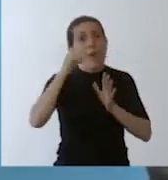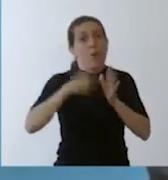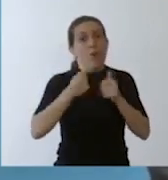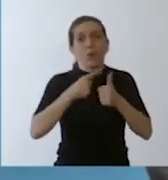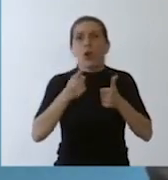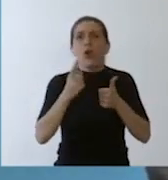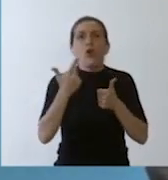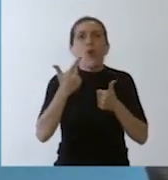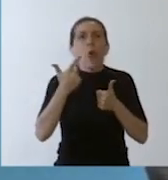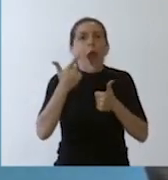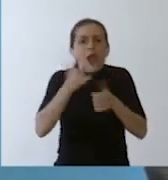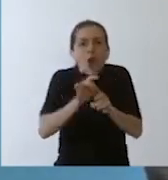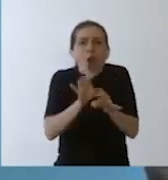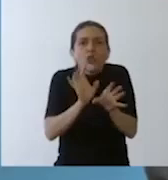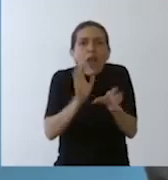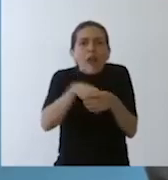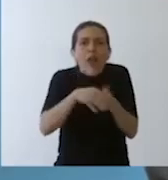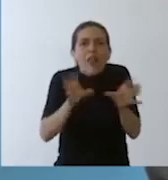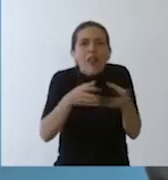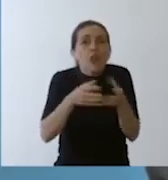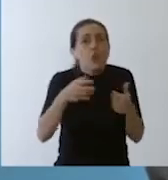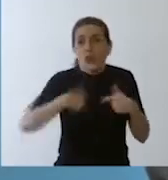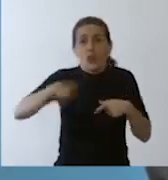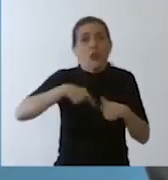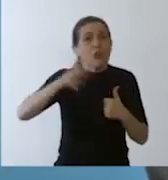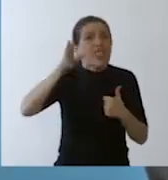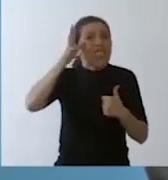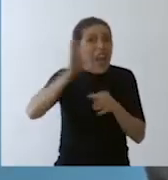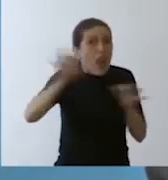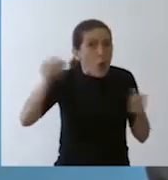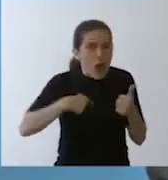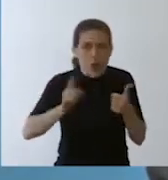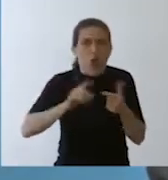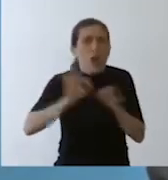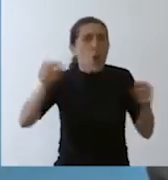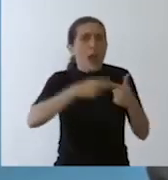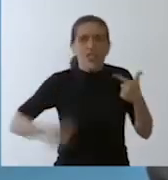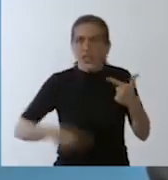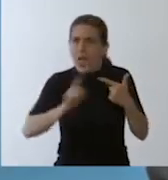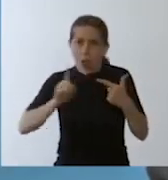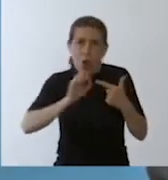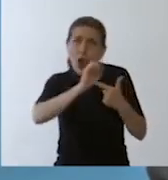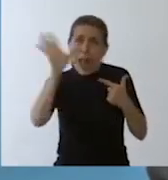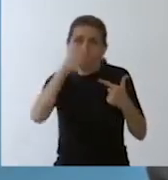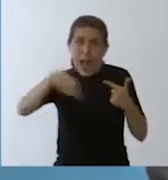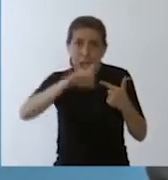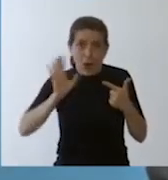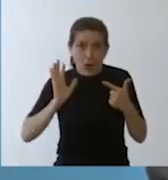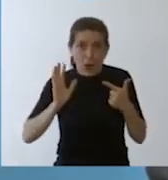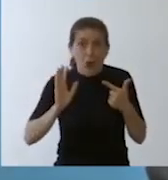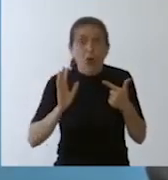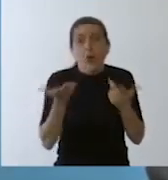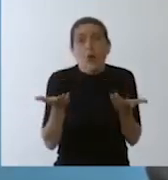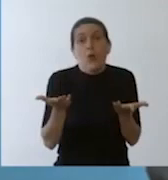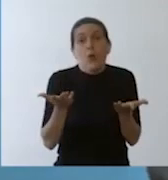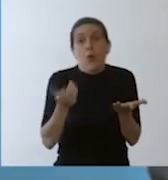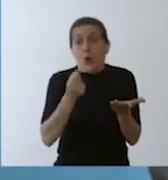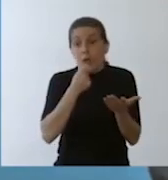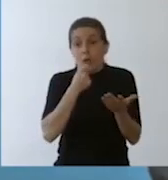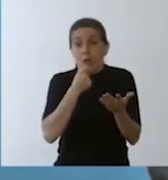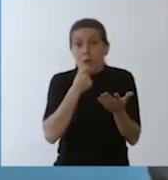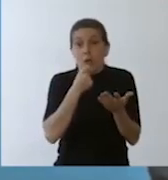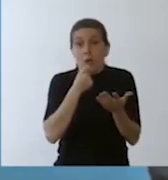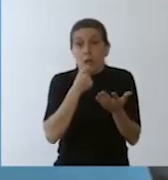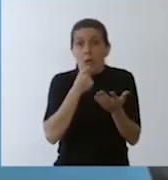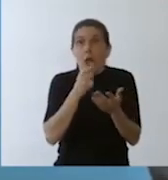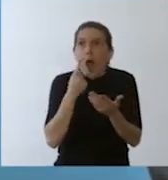circulación comunitaria. No somos Italia ni tampoco somos China. Eso tiene que quedar claro, porque si no, uno está